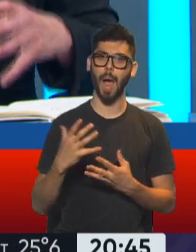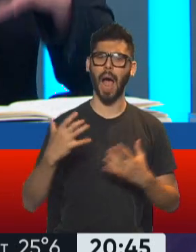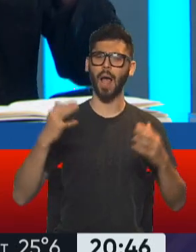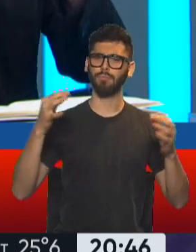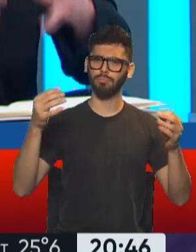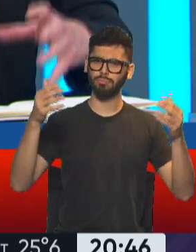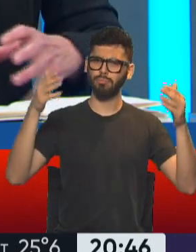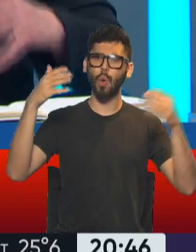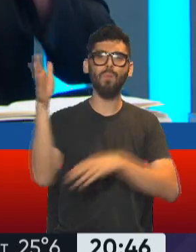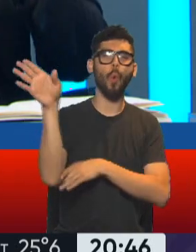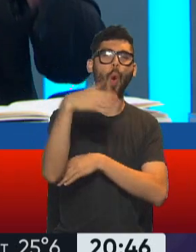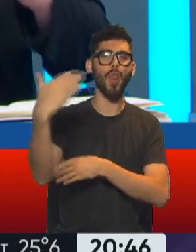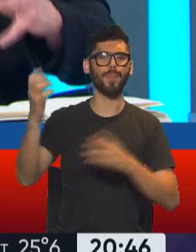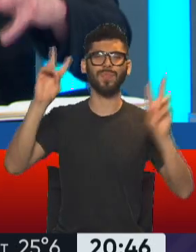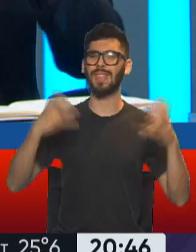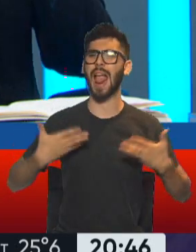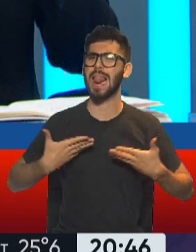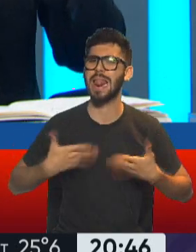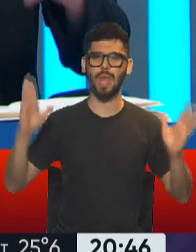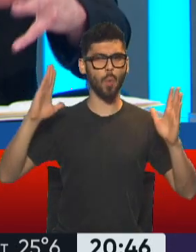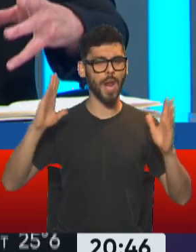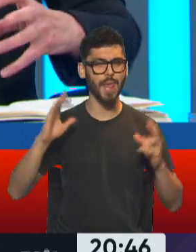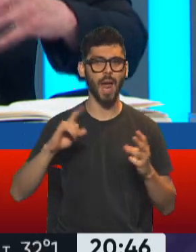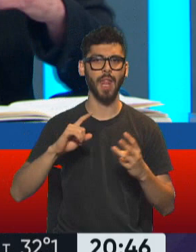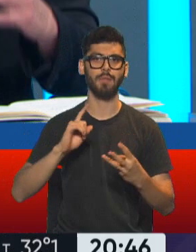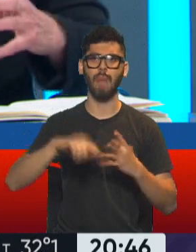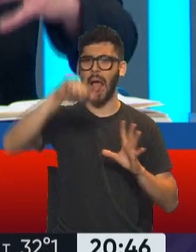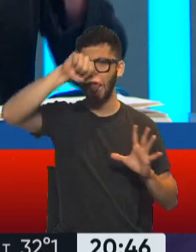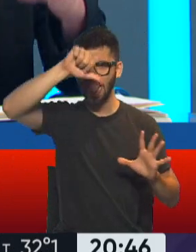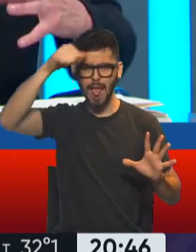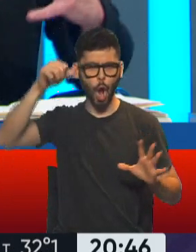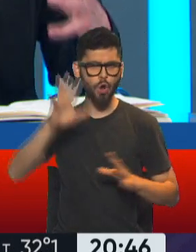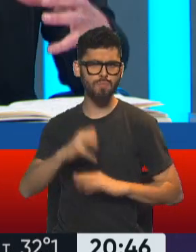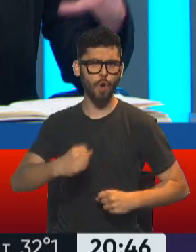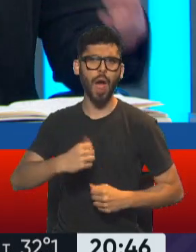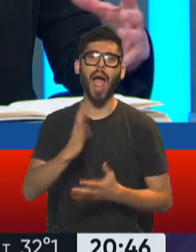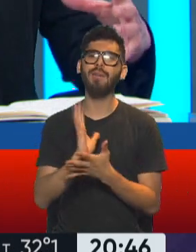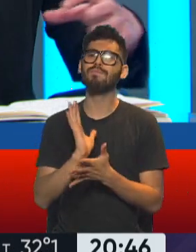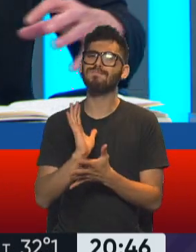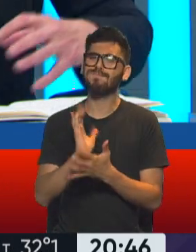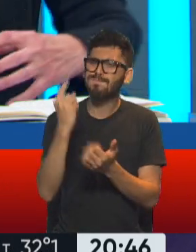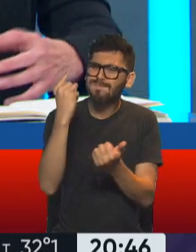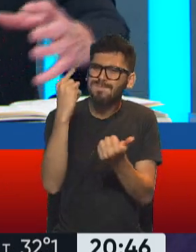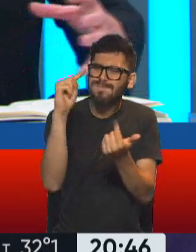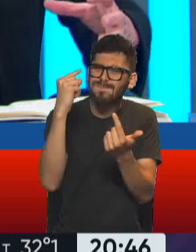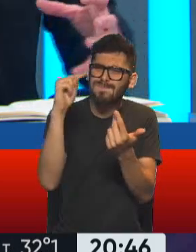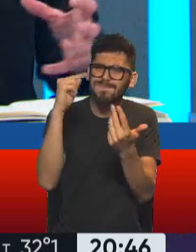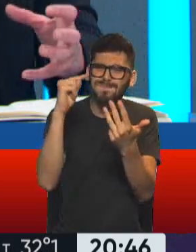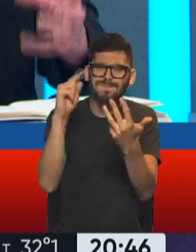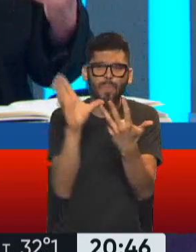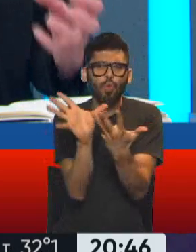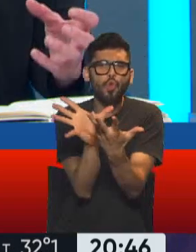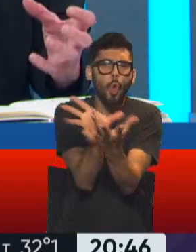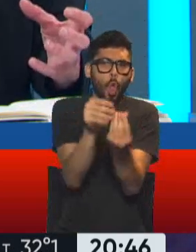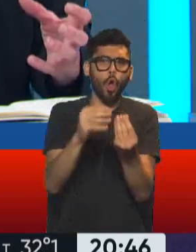emblema no la idea de la libertad el signo del león que es fuerza se tiene una cantidad de elementos que de alguna